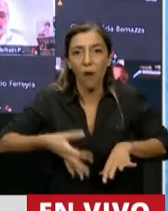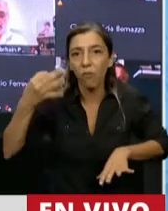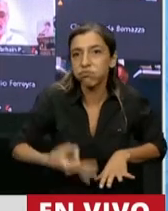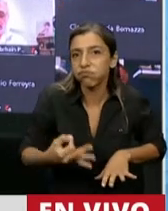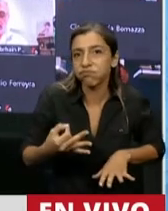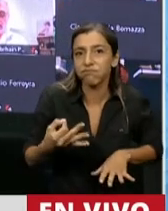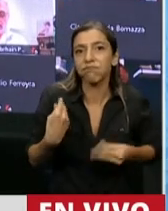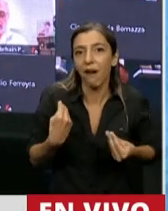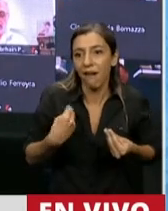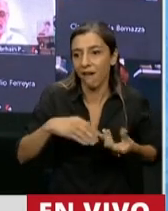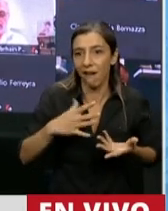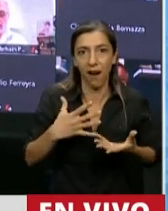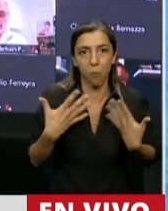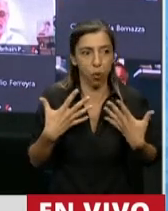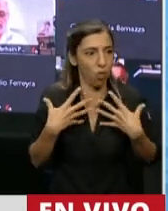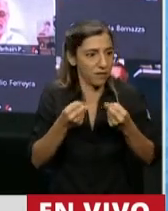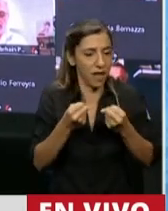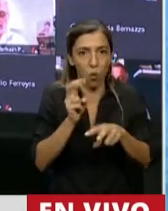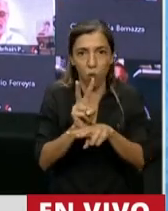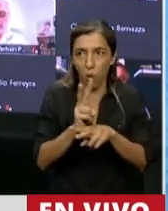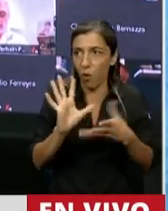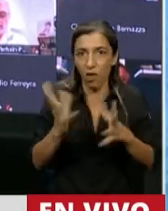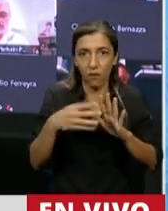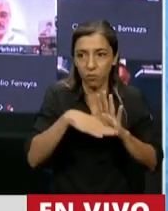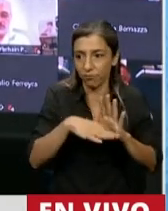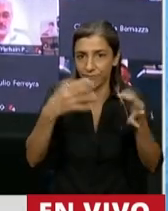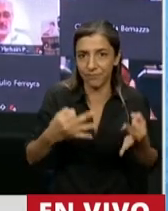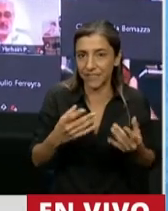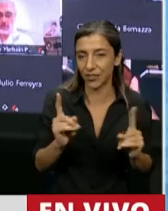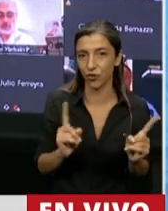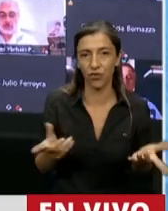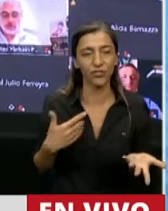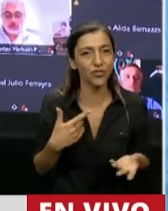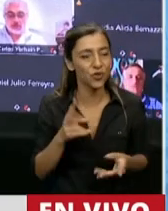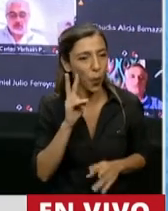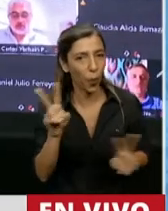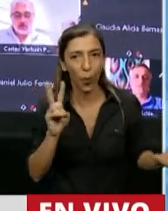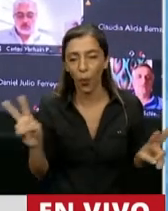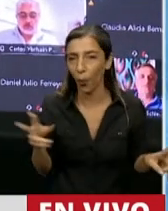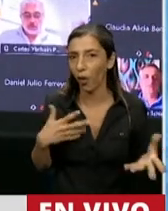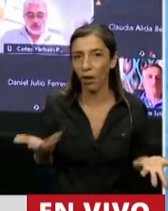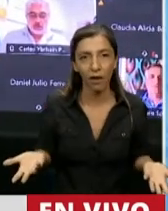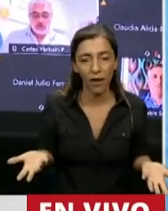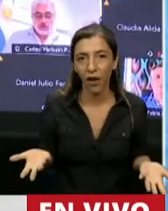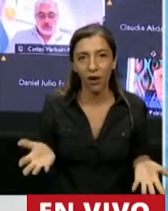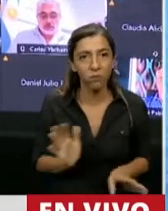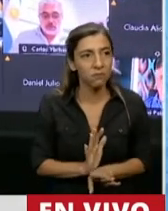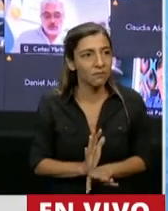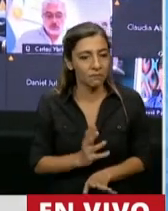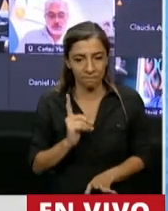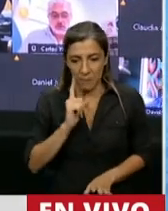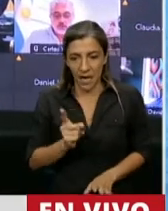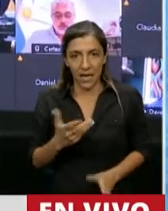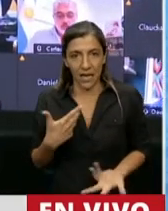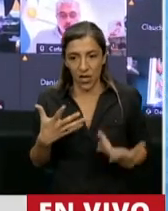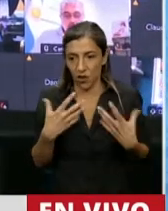marco del protocolo. Entonces, yo veo afectado doblemente, dado que corro riesgo